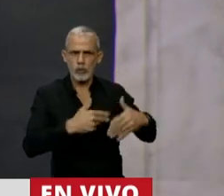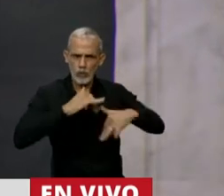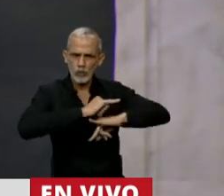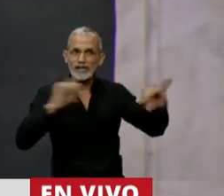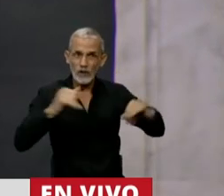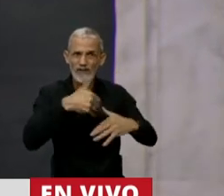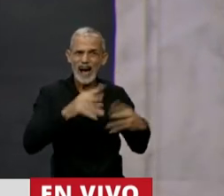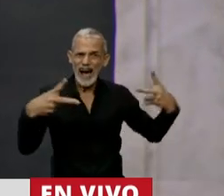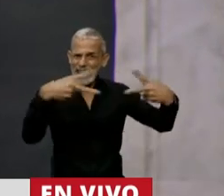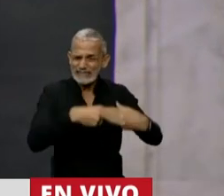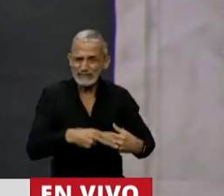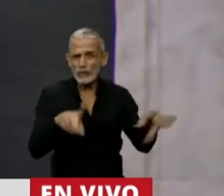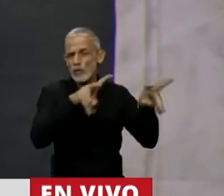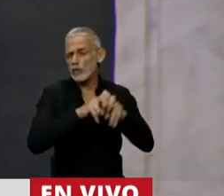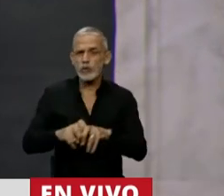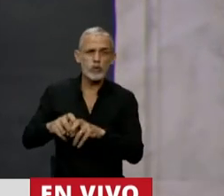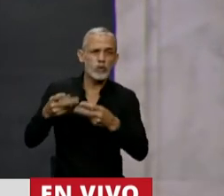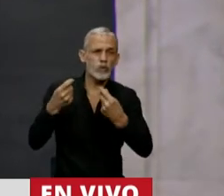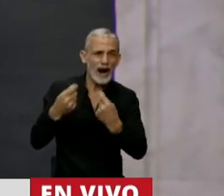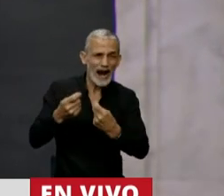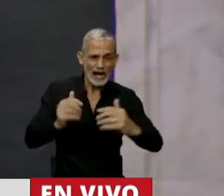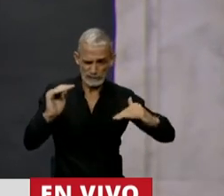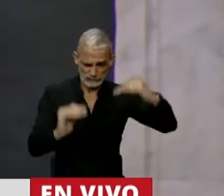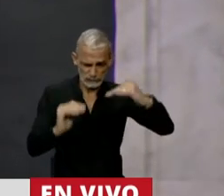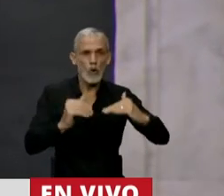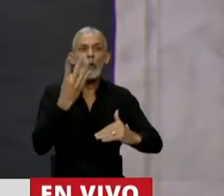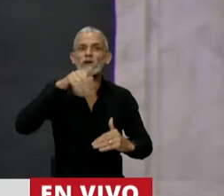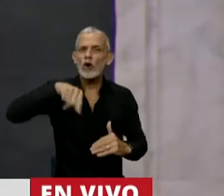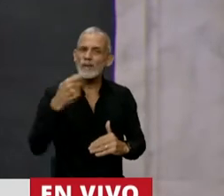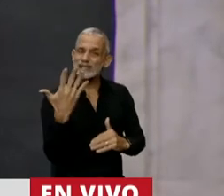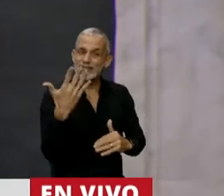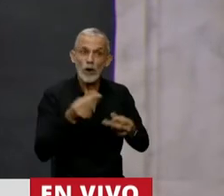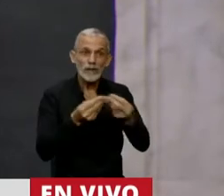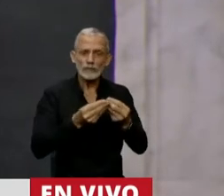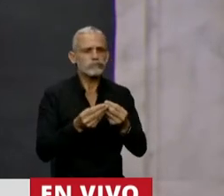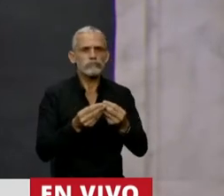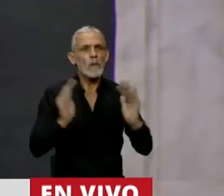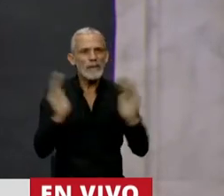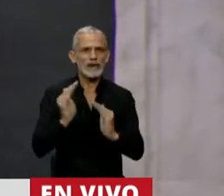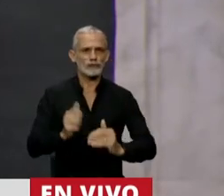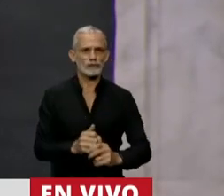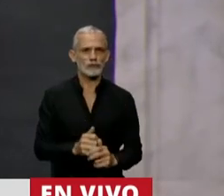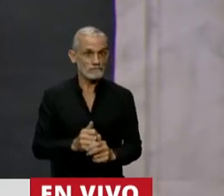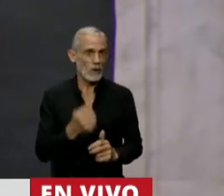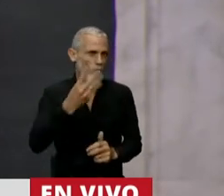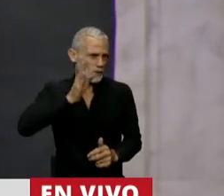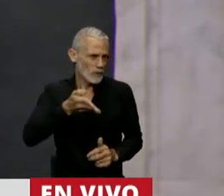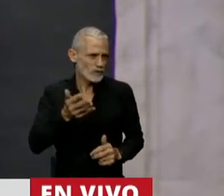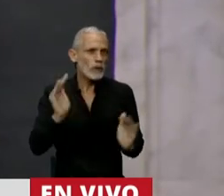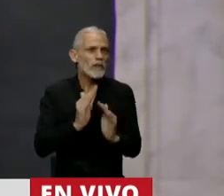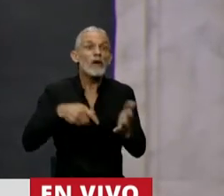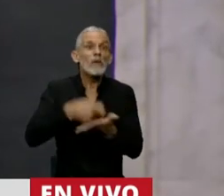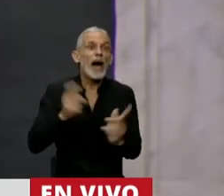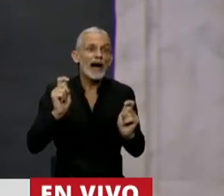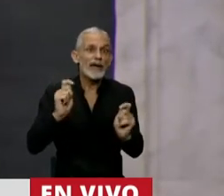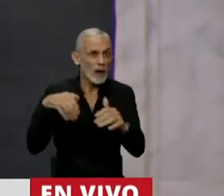ser el déficit fiscal va a ser del 4,5% que dice el presupuesto, va a pasar a ser menor al 4%. ¿Y quién lo va a